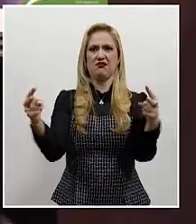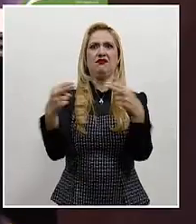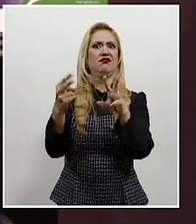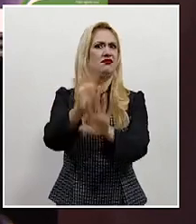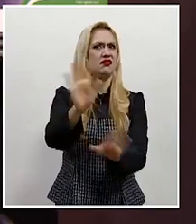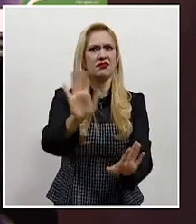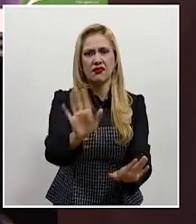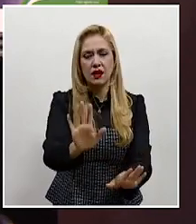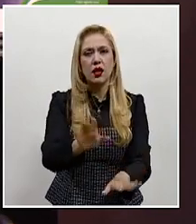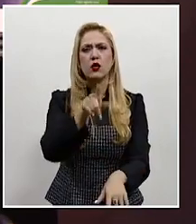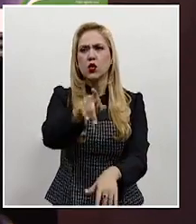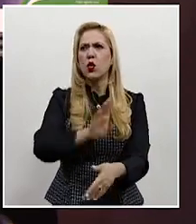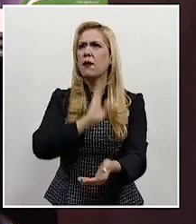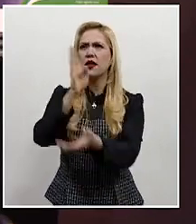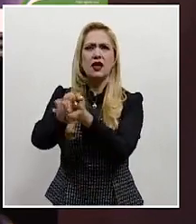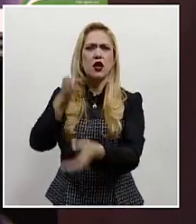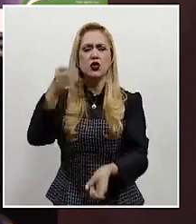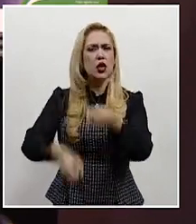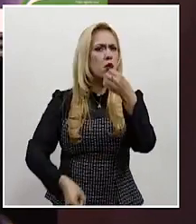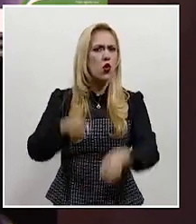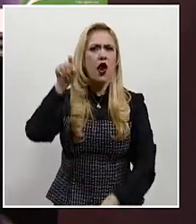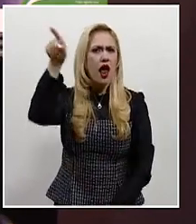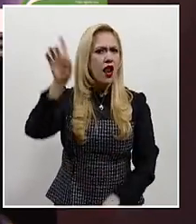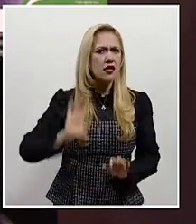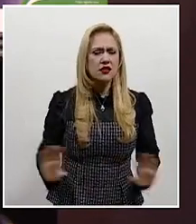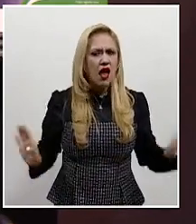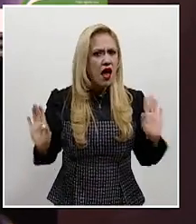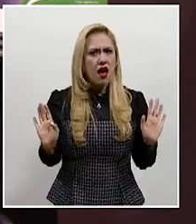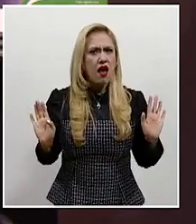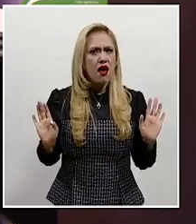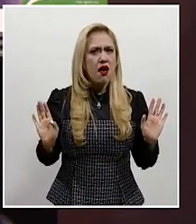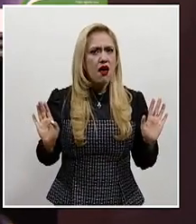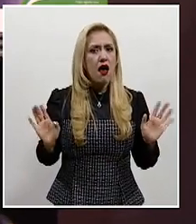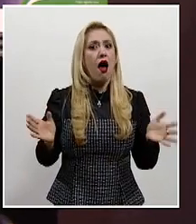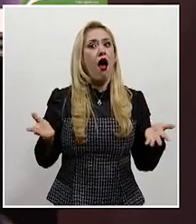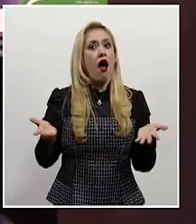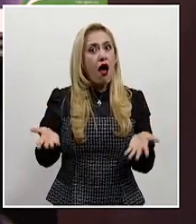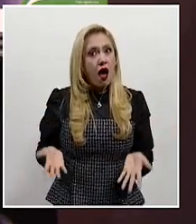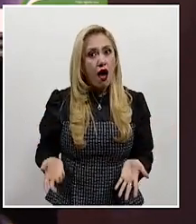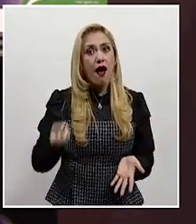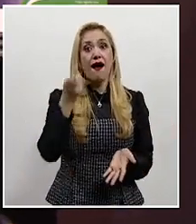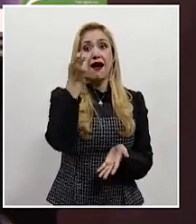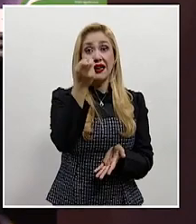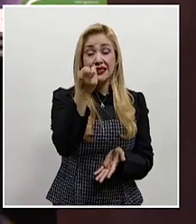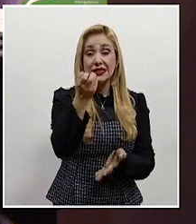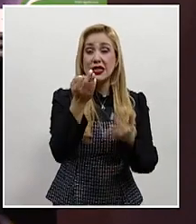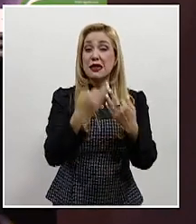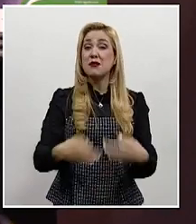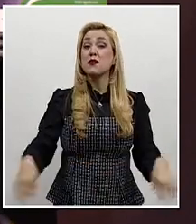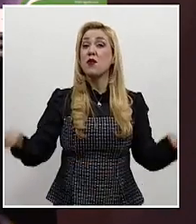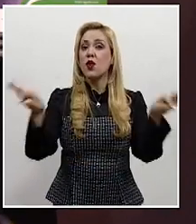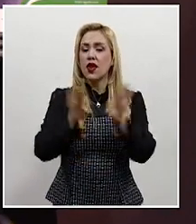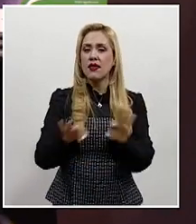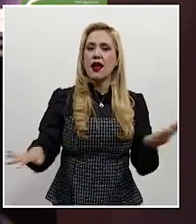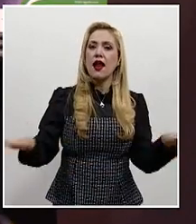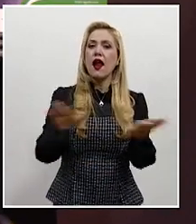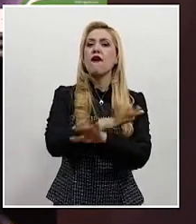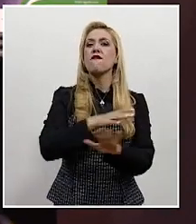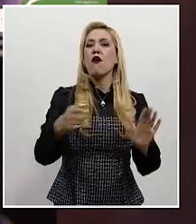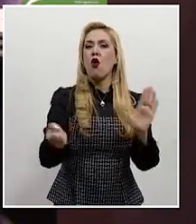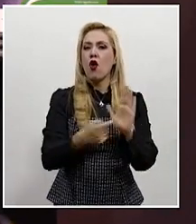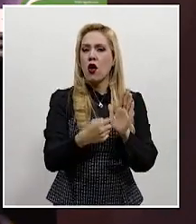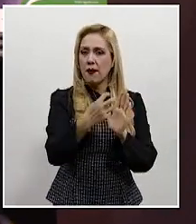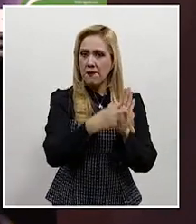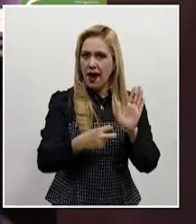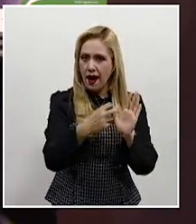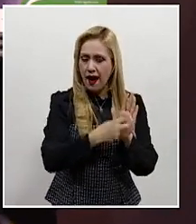ir directamente a los tribunales. Entonces, han sido como varias cosas que formaron parte muy importante de la reforma, precisamente